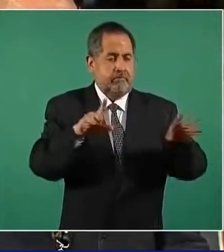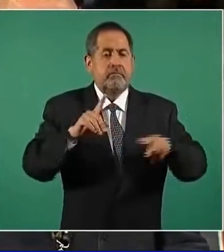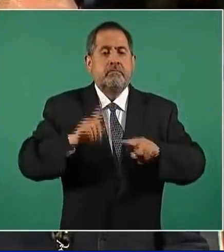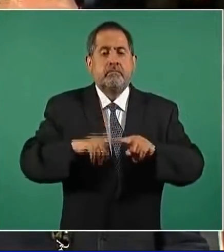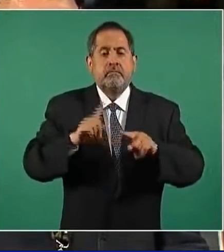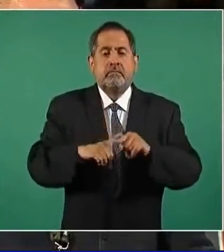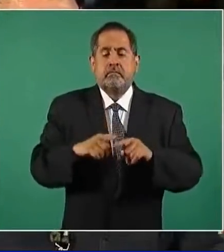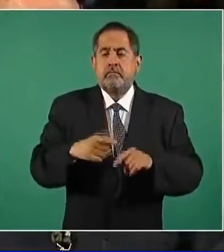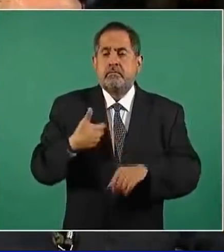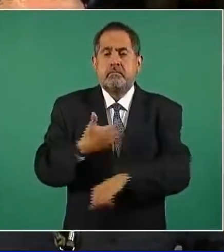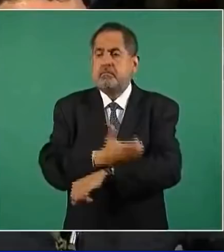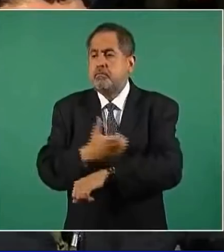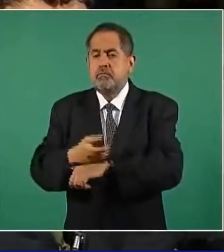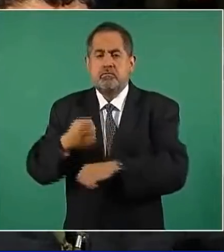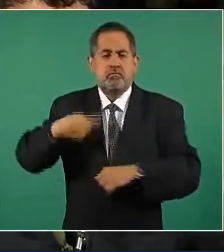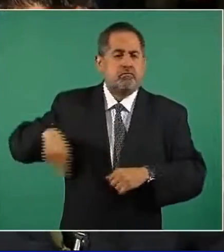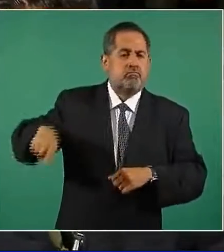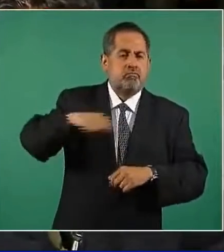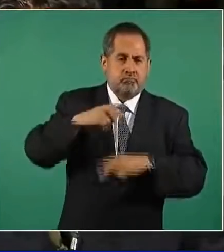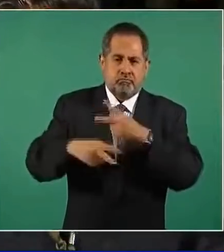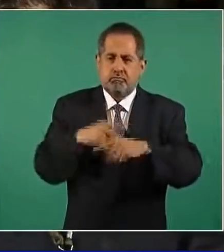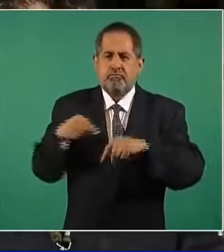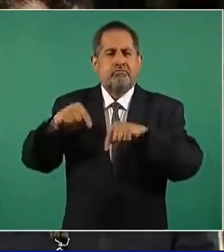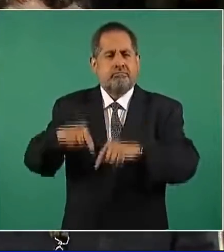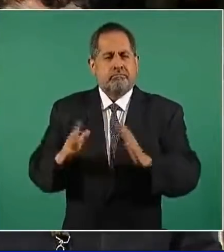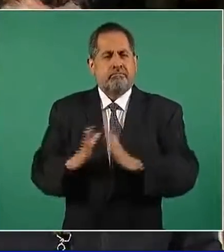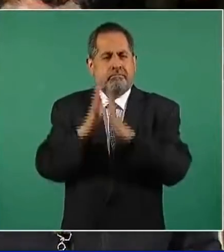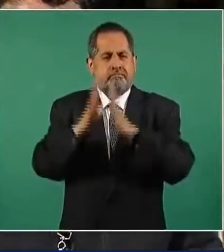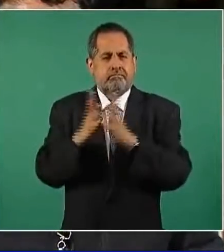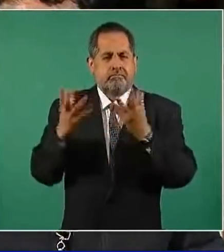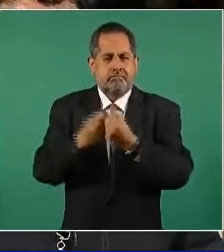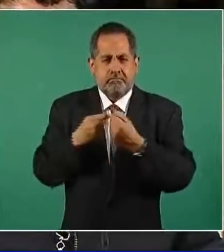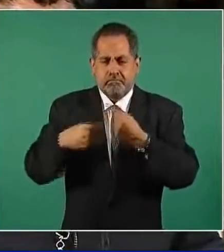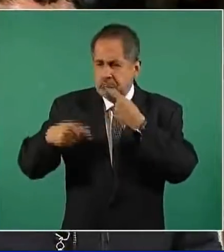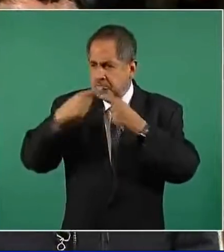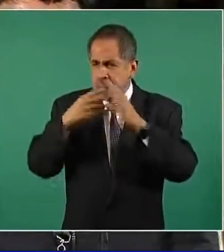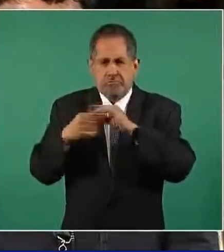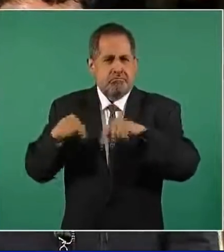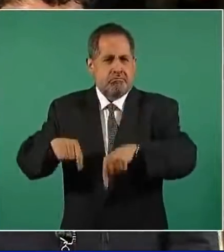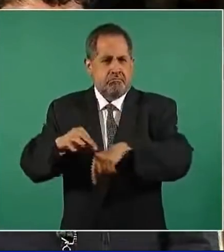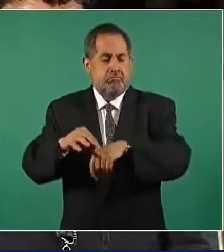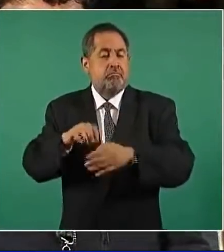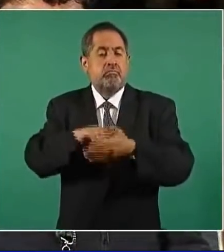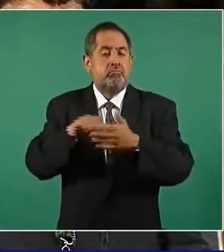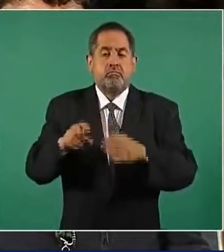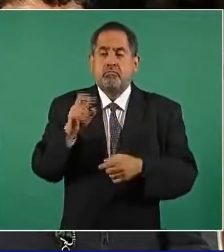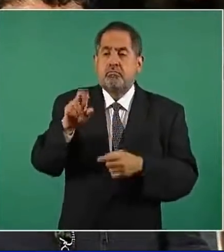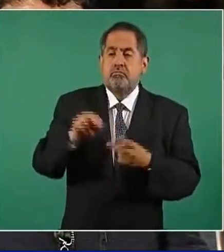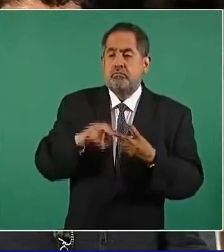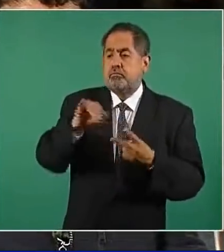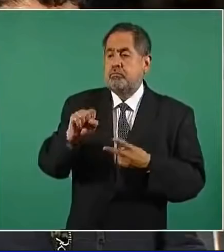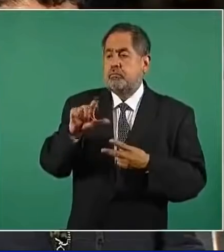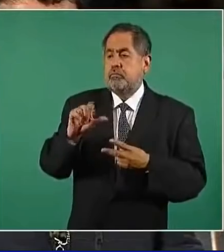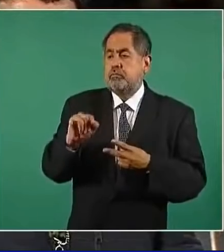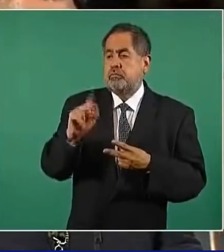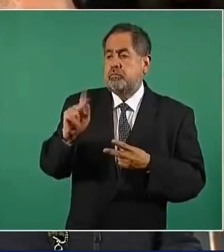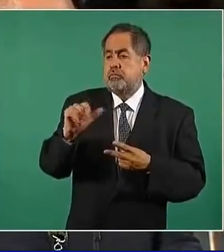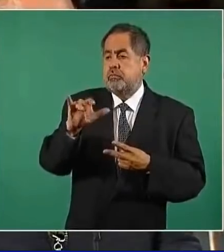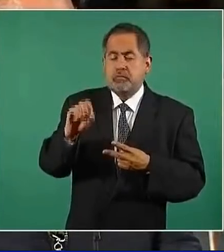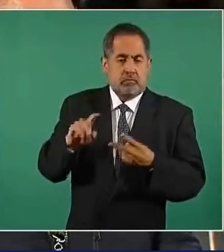colegas que asistimos a este ejercicio de comunicación circular como es el doctor josé luís palacio